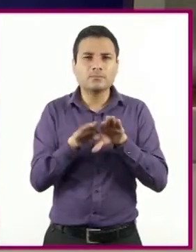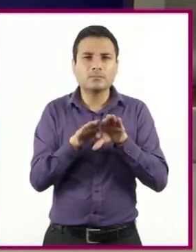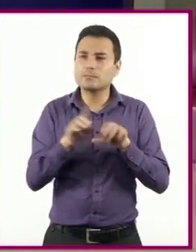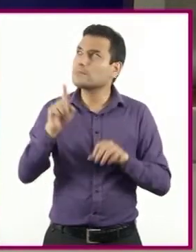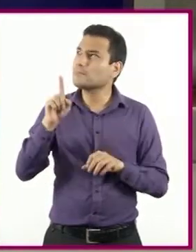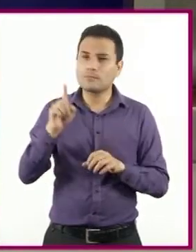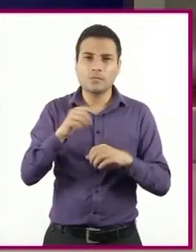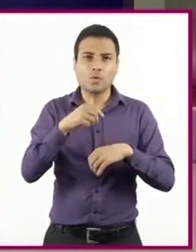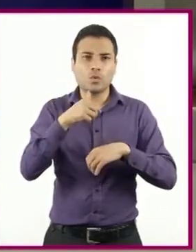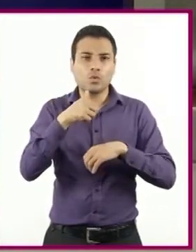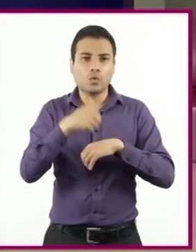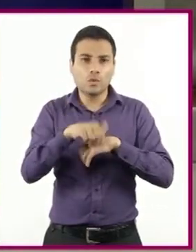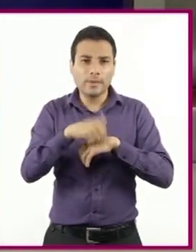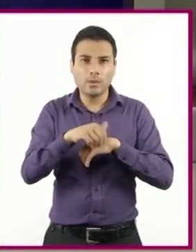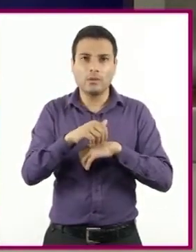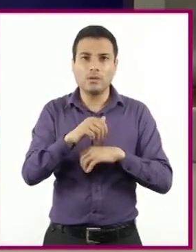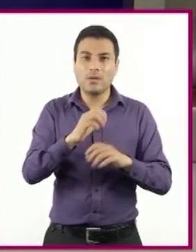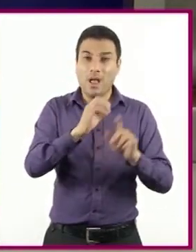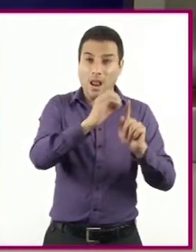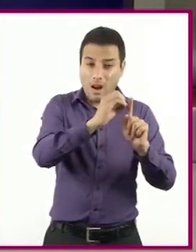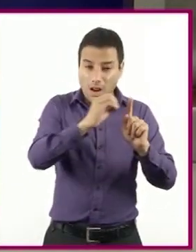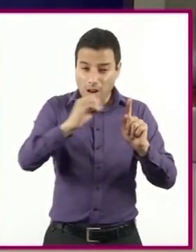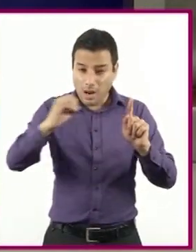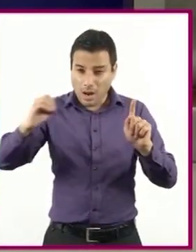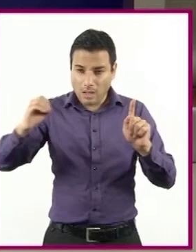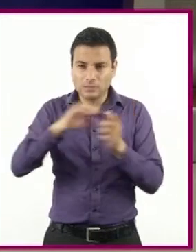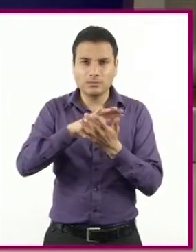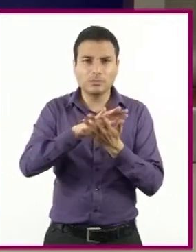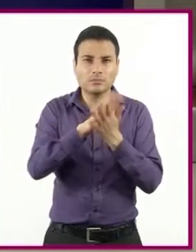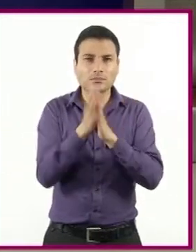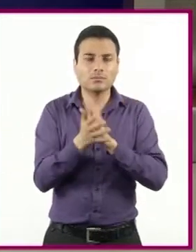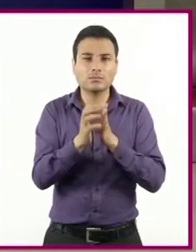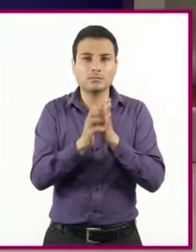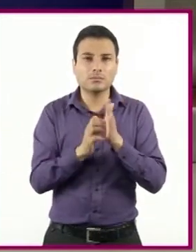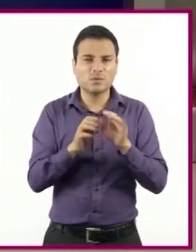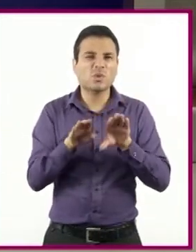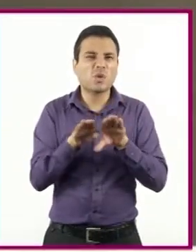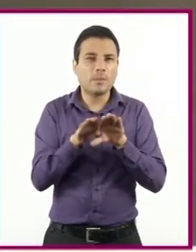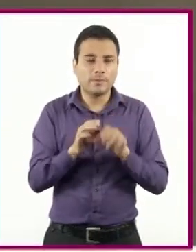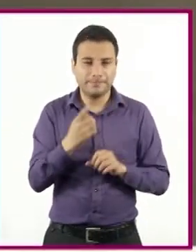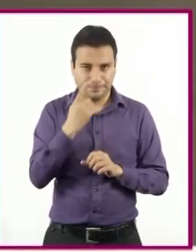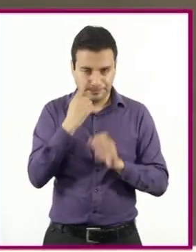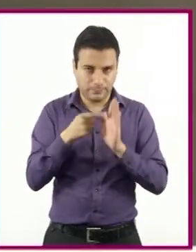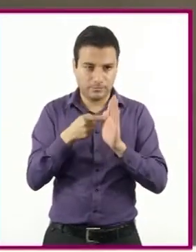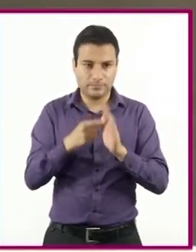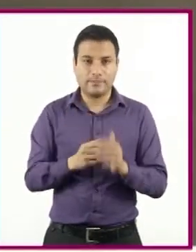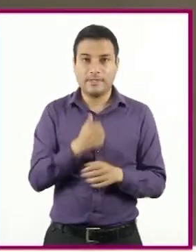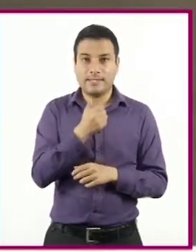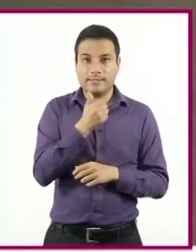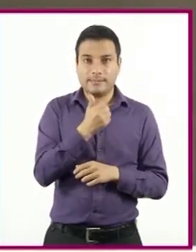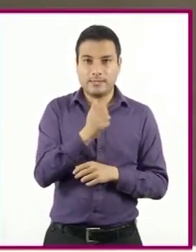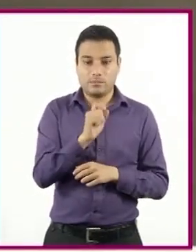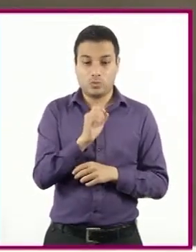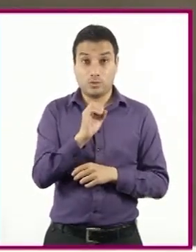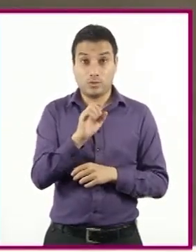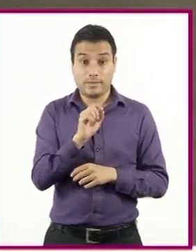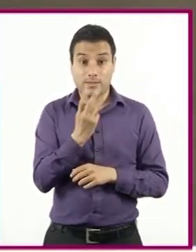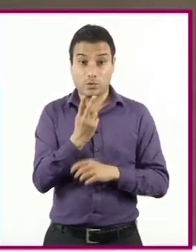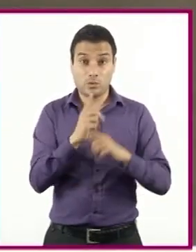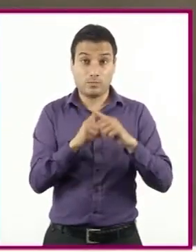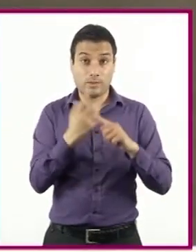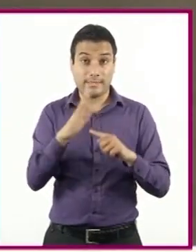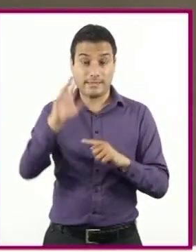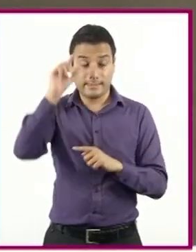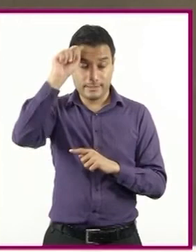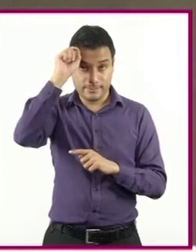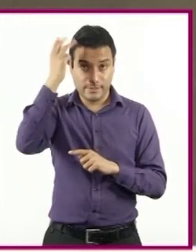manera práctica la cifra como notación exponencial, quedando de la siguiente manera: 6.022 por 10 a la